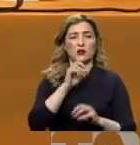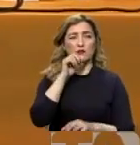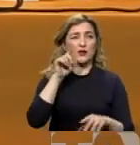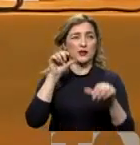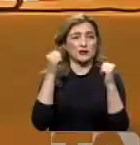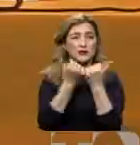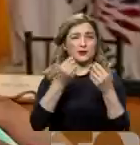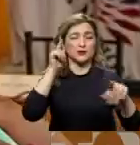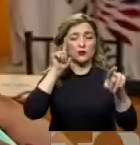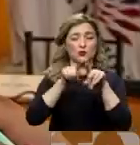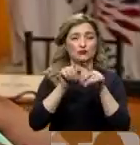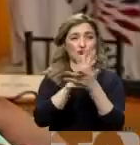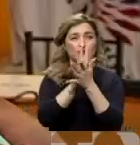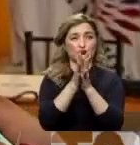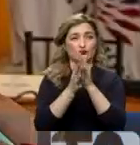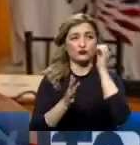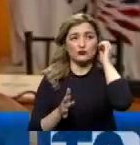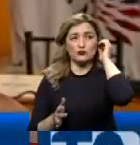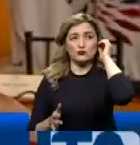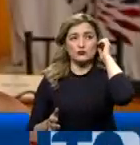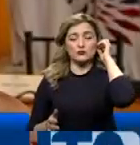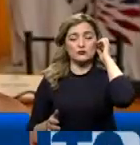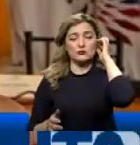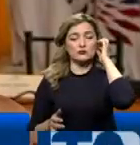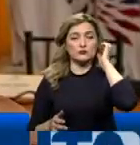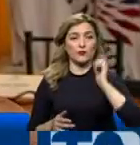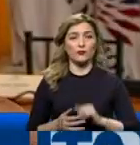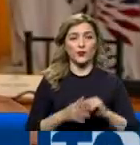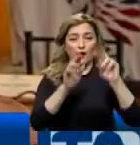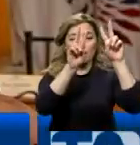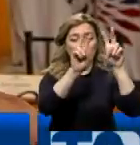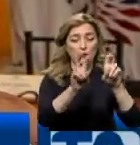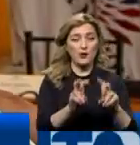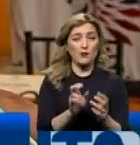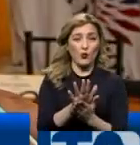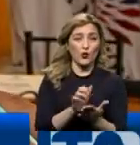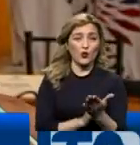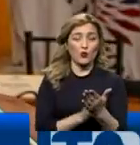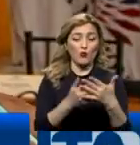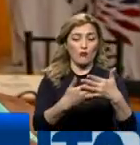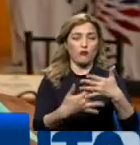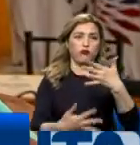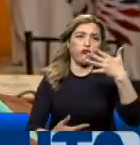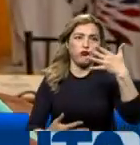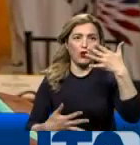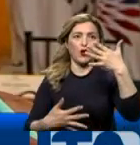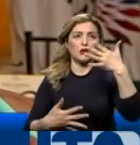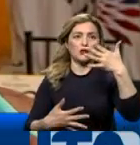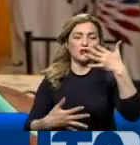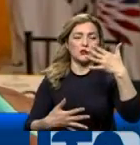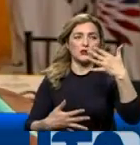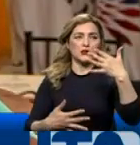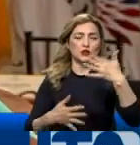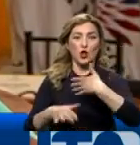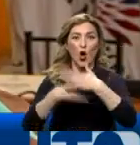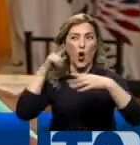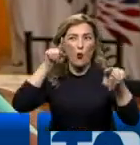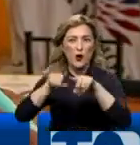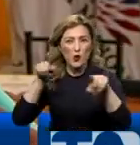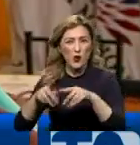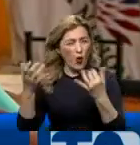los legisladores. Y son muchos los temas, es muy extenso el proyecto como para pensar de que vamos a llegar a todos los